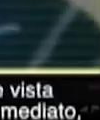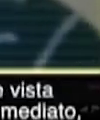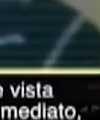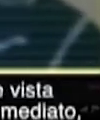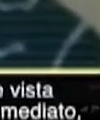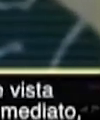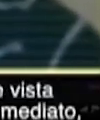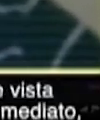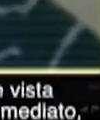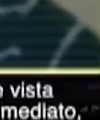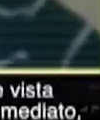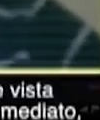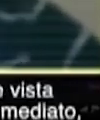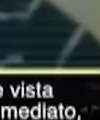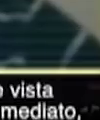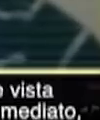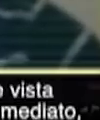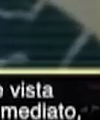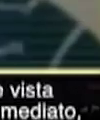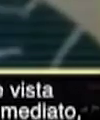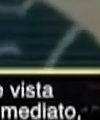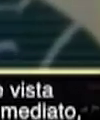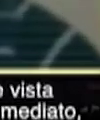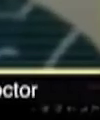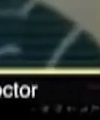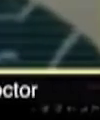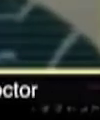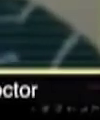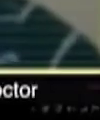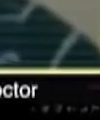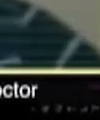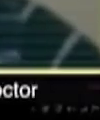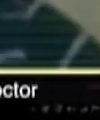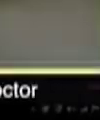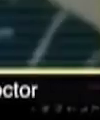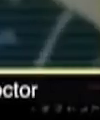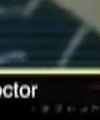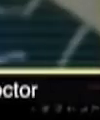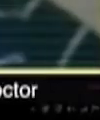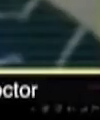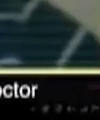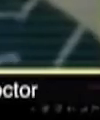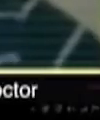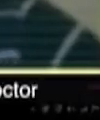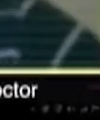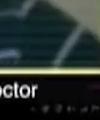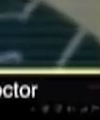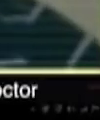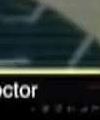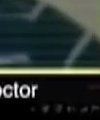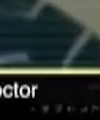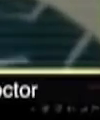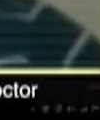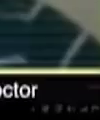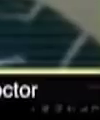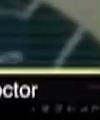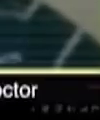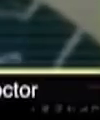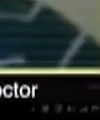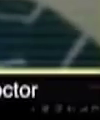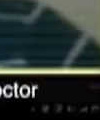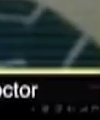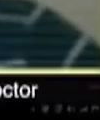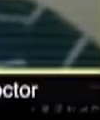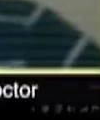punto de vista de los Estados Unidos habrá un pronunciamiento inmediato. También he conversado la posibilidad, hablé con el doctor